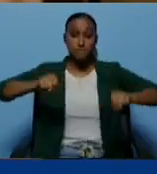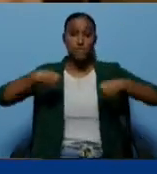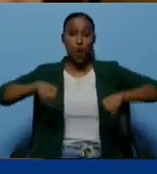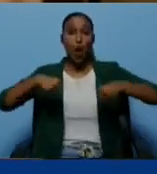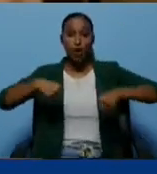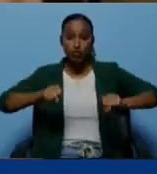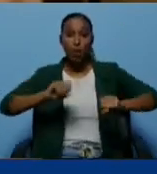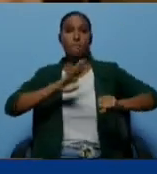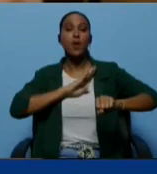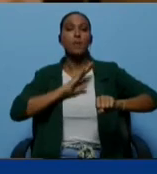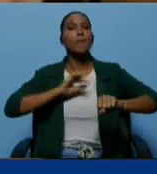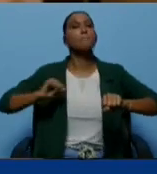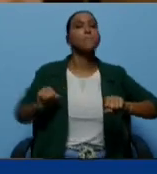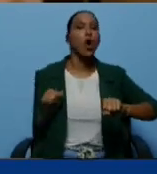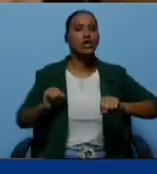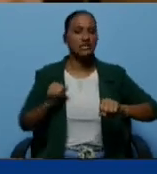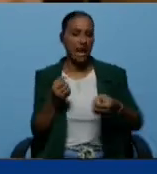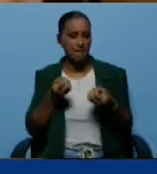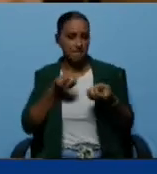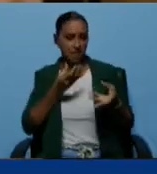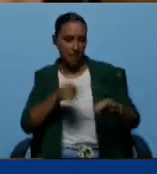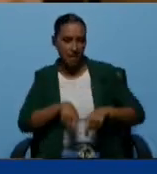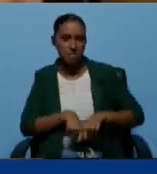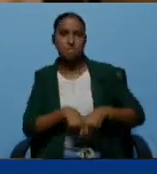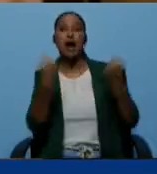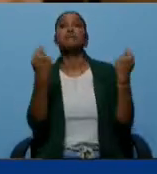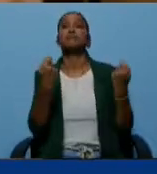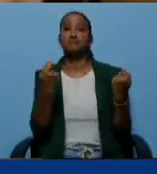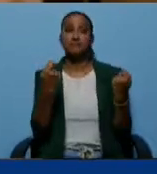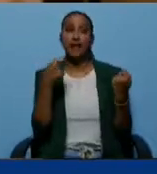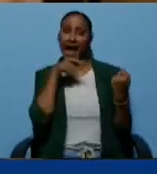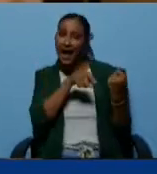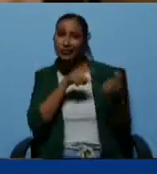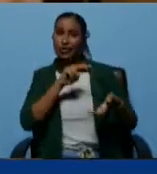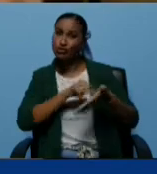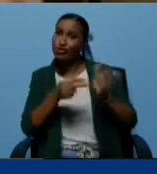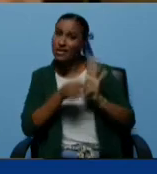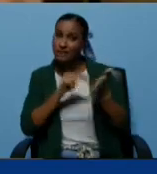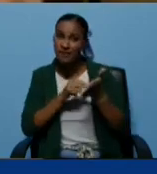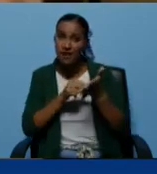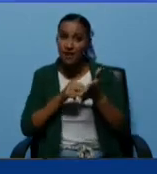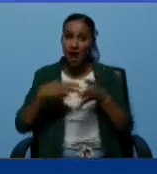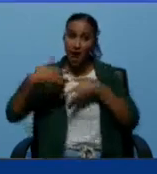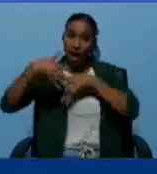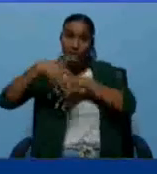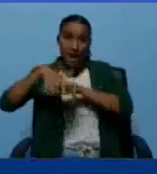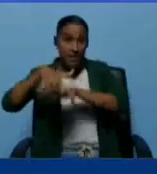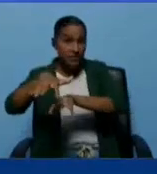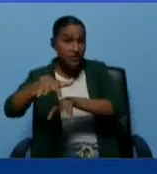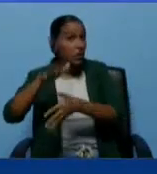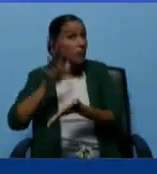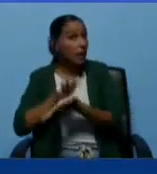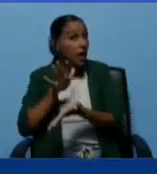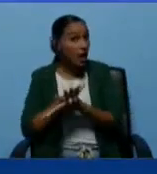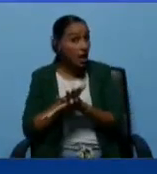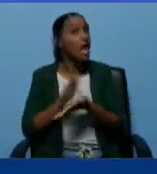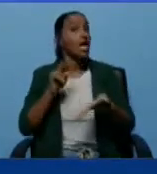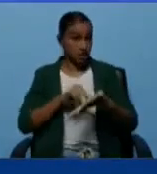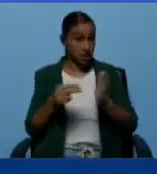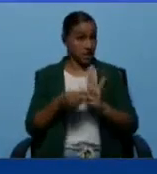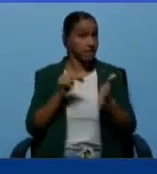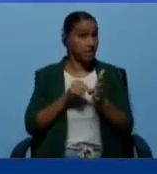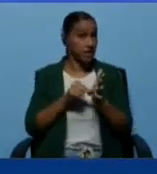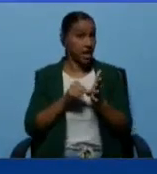pertenecientes a cuerpos de seguridad. Esto no tiene nada que ver con una manifestación pacífica, como han querido en algunos lugares del mundo